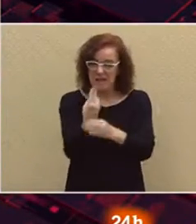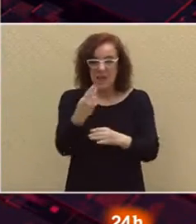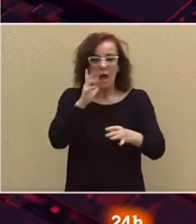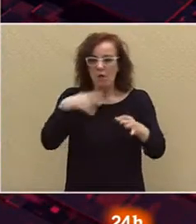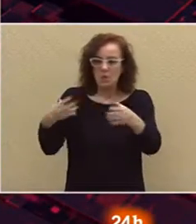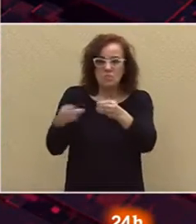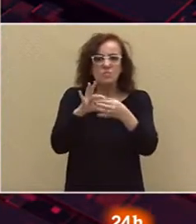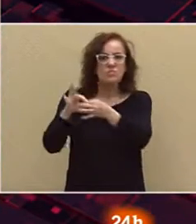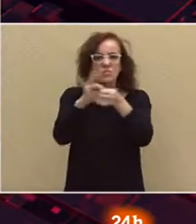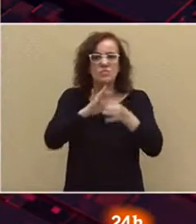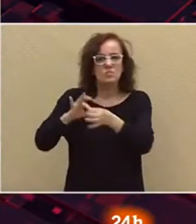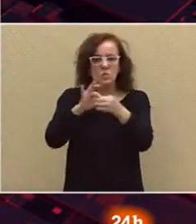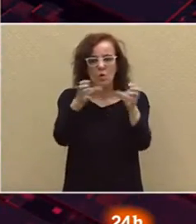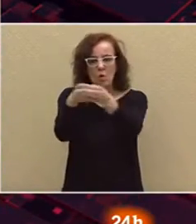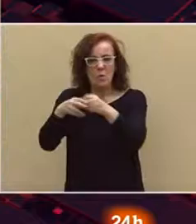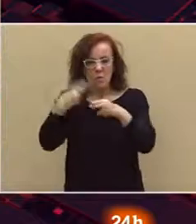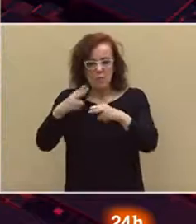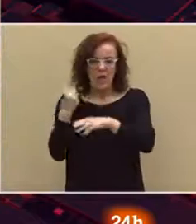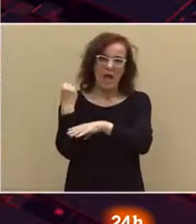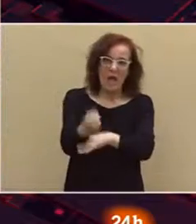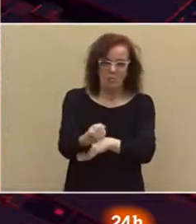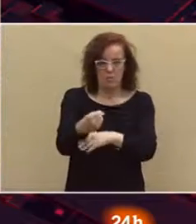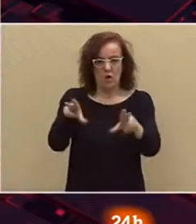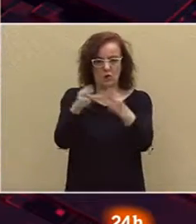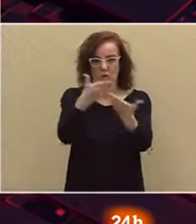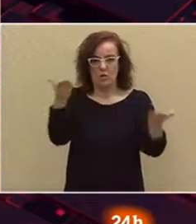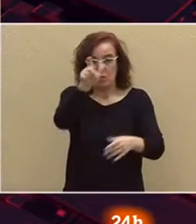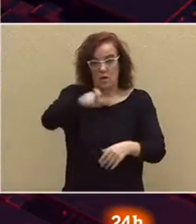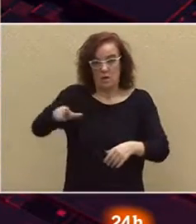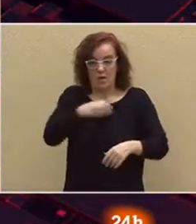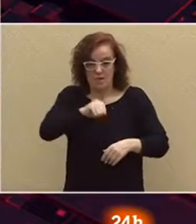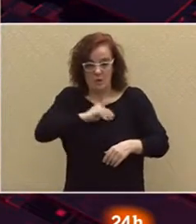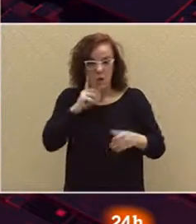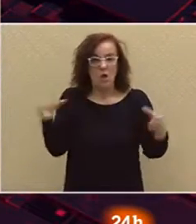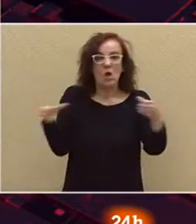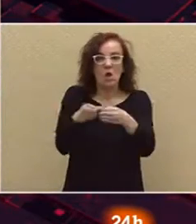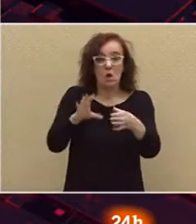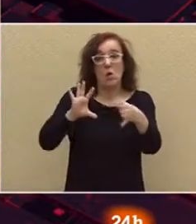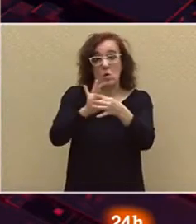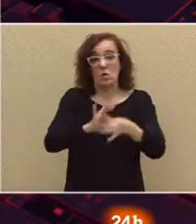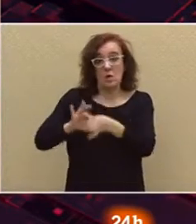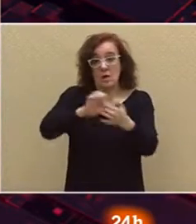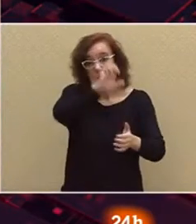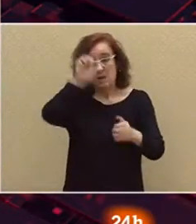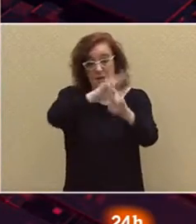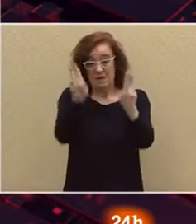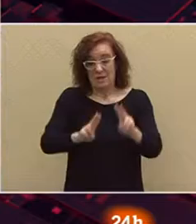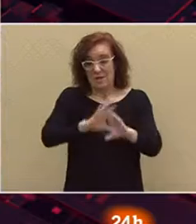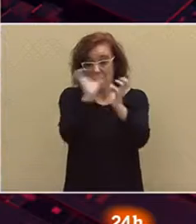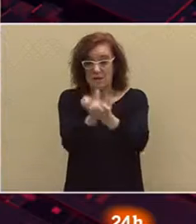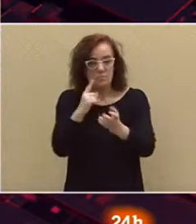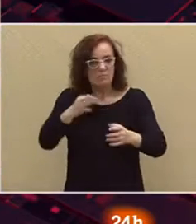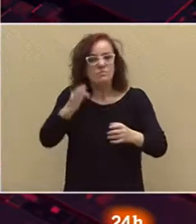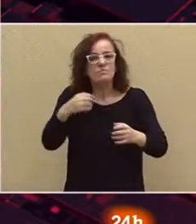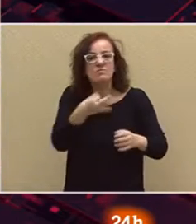políticas, el respaldo de la sociedad española, la colaboración de la comunidad internacional y la eficacia y abnegación de nuestras fuerzas